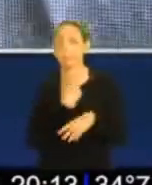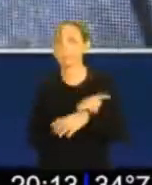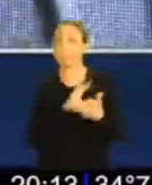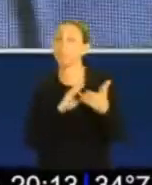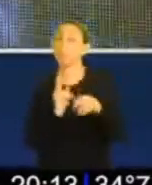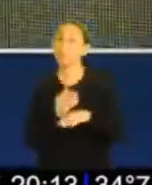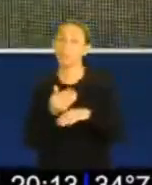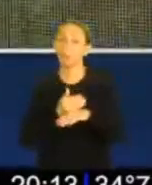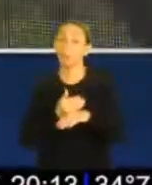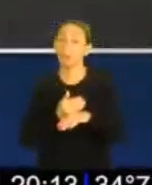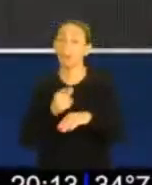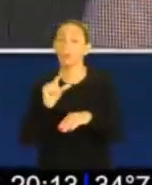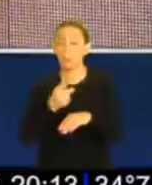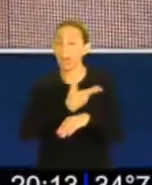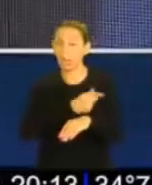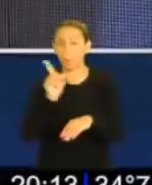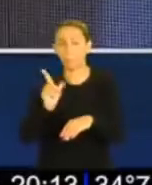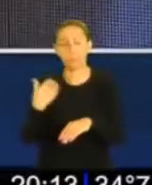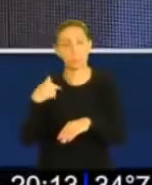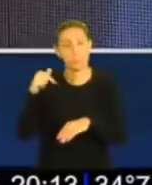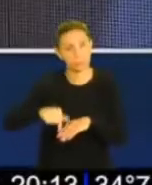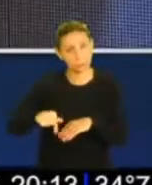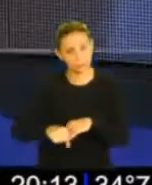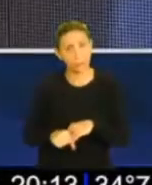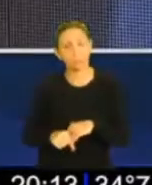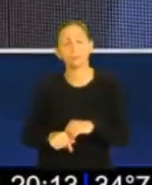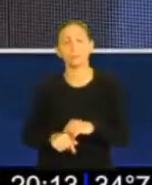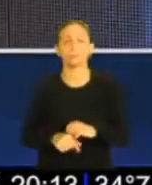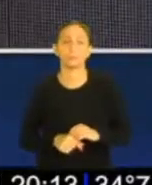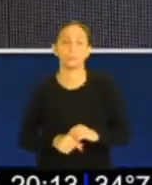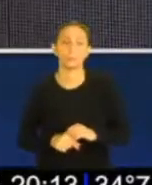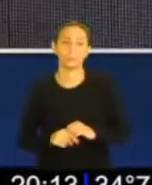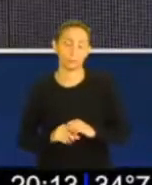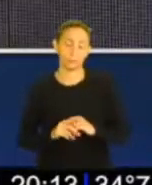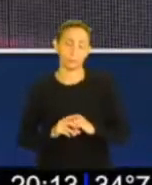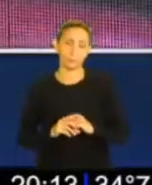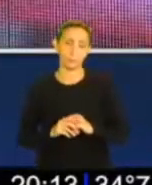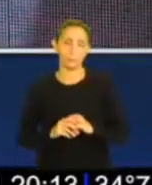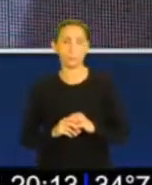vacuna. Tenemos dosis disponible. El país, yo creo que ha apostado a realmente